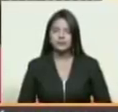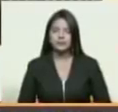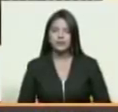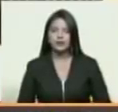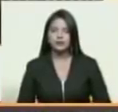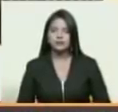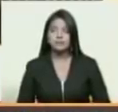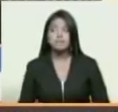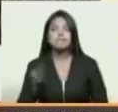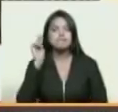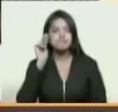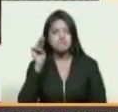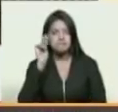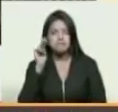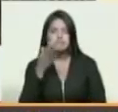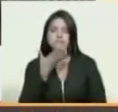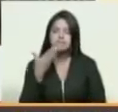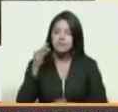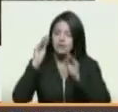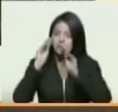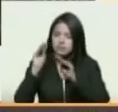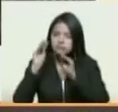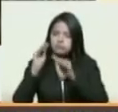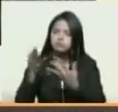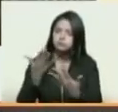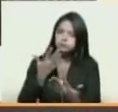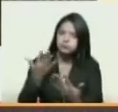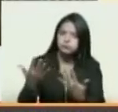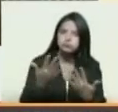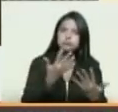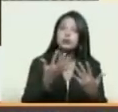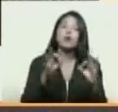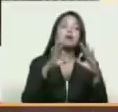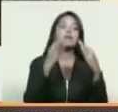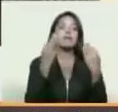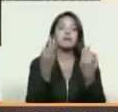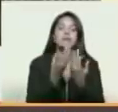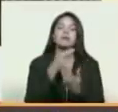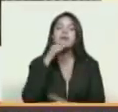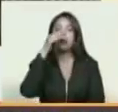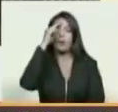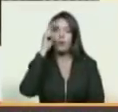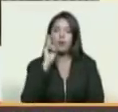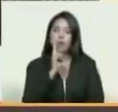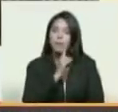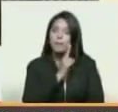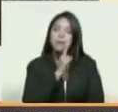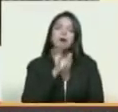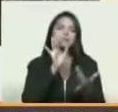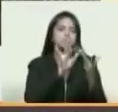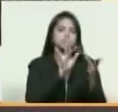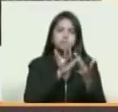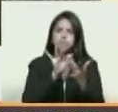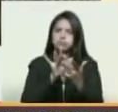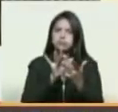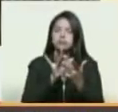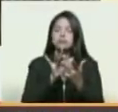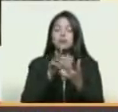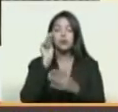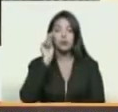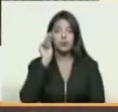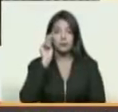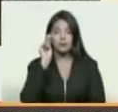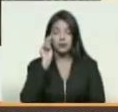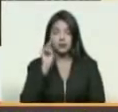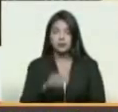buscan la mejor manera de enseñar, de dialogar con los padres de familia, de interactuar con sus colegas, a los que